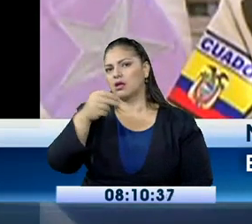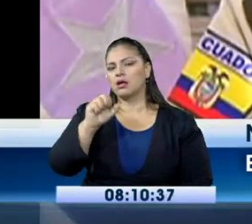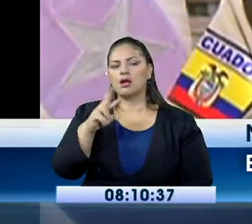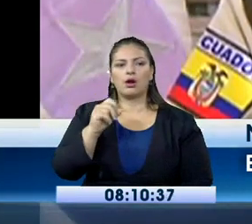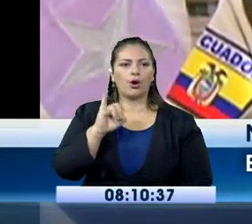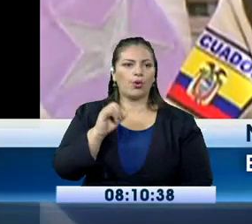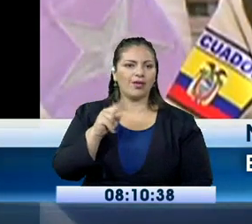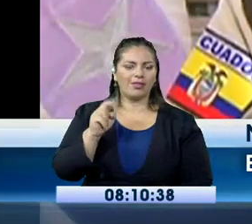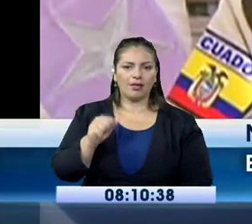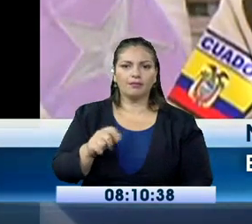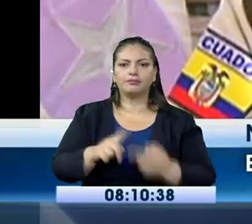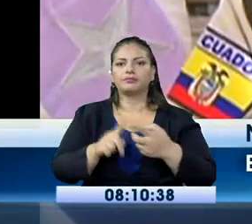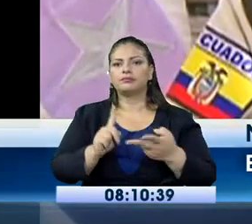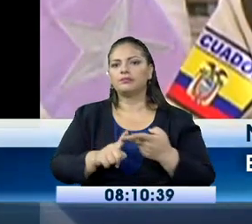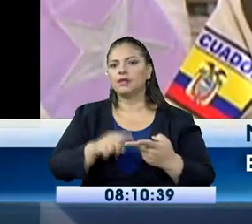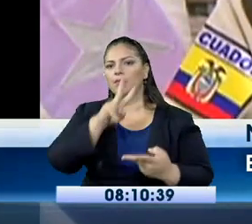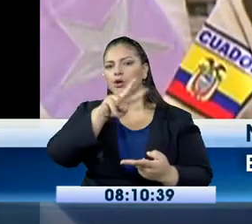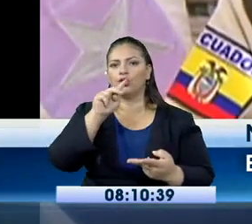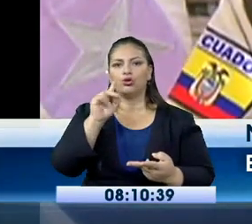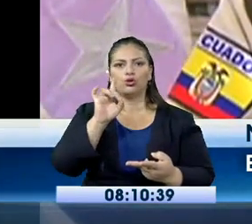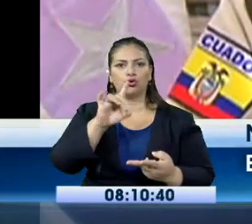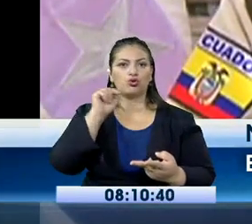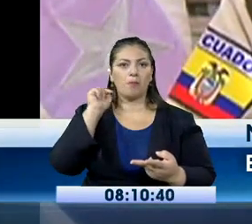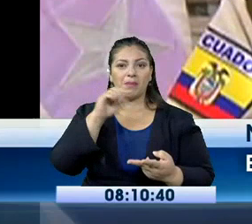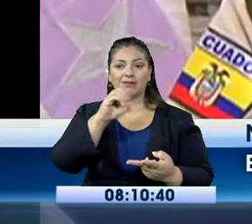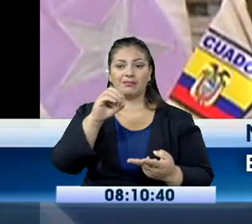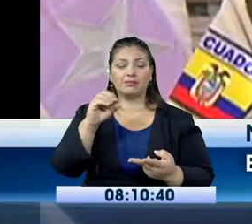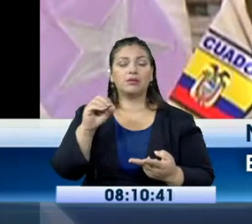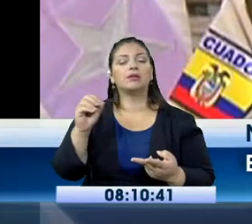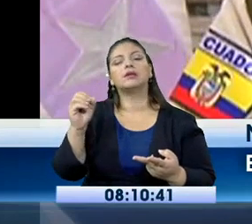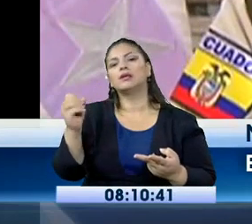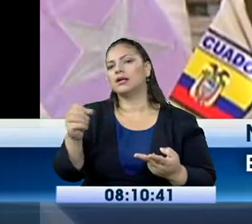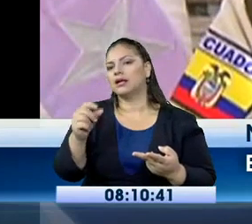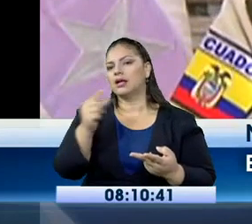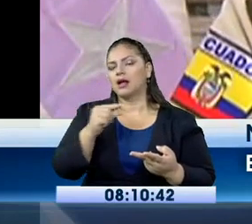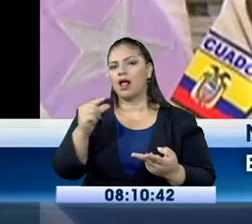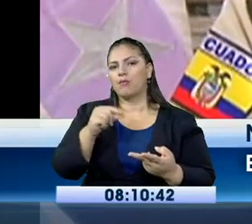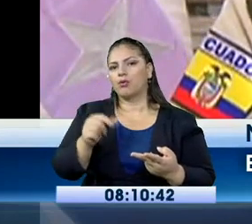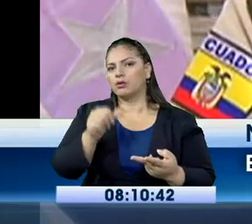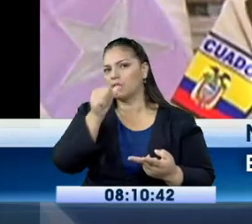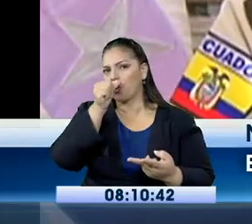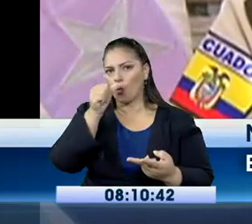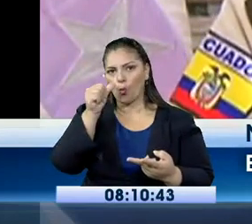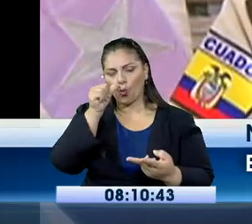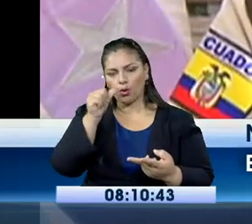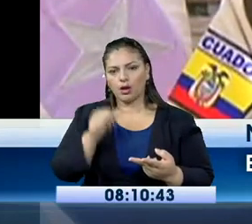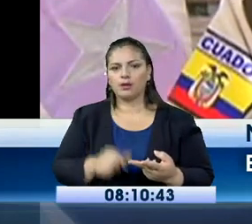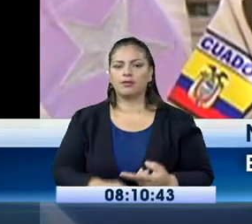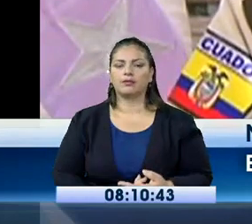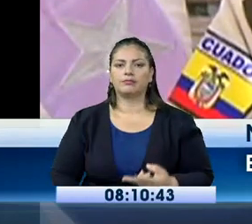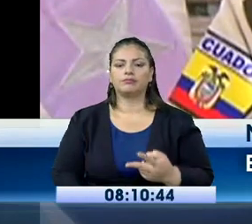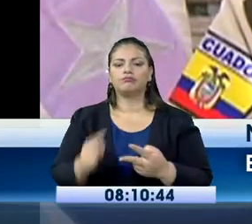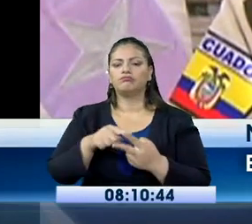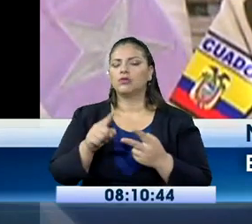28.186 gramos de cocaína, que entre las dos nos dan una cantidad aproximada de